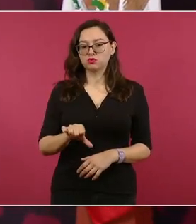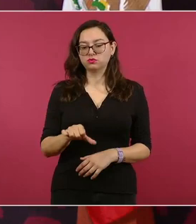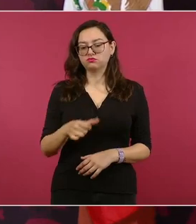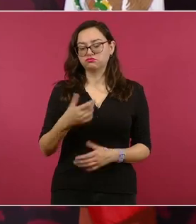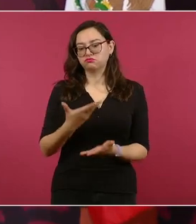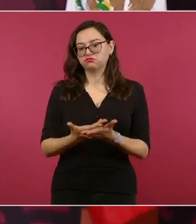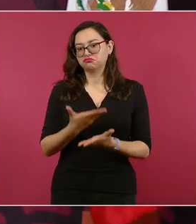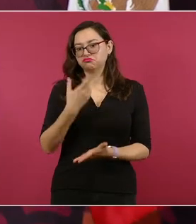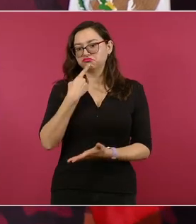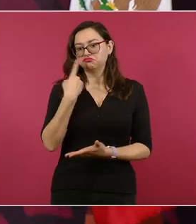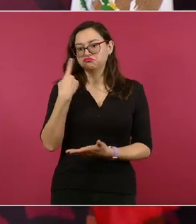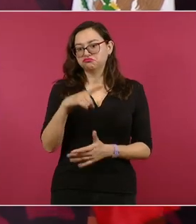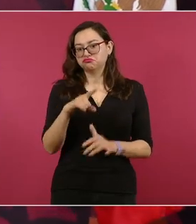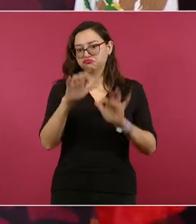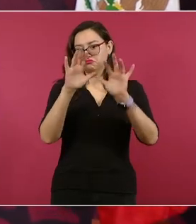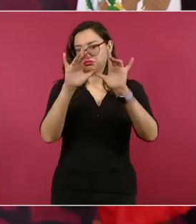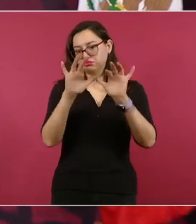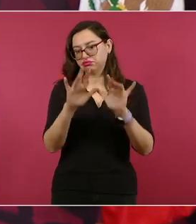Internacional de Justicia